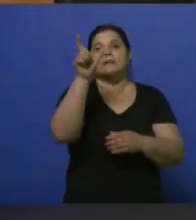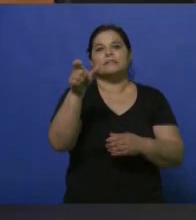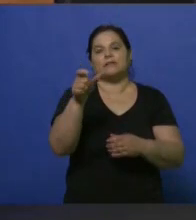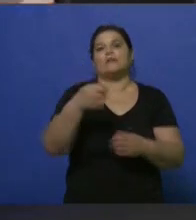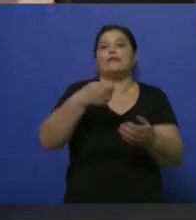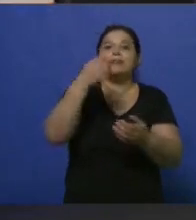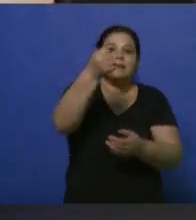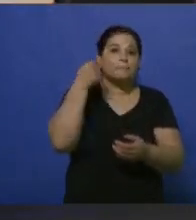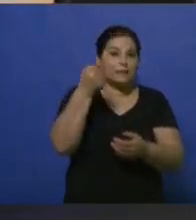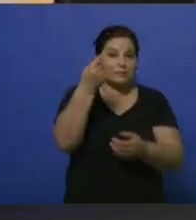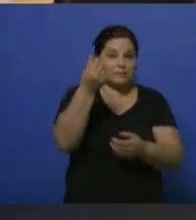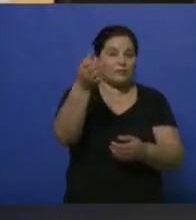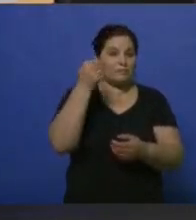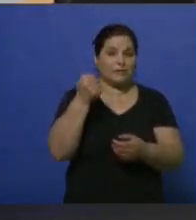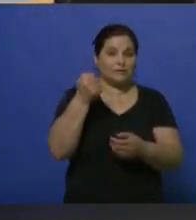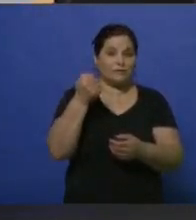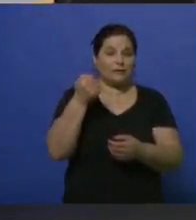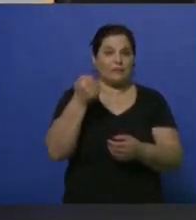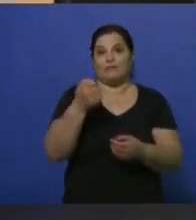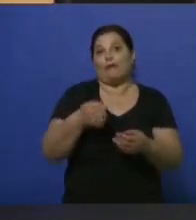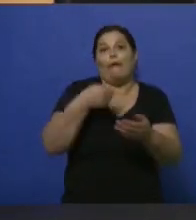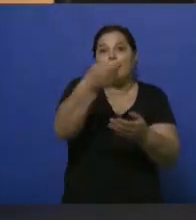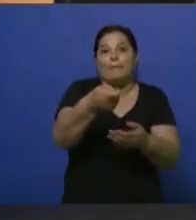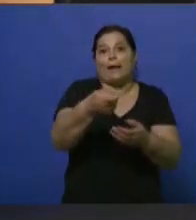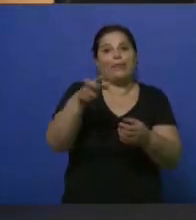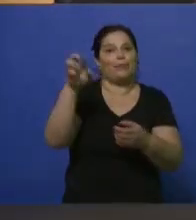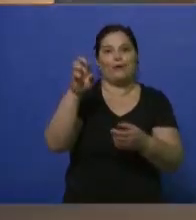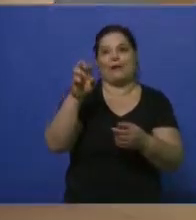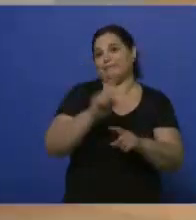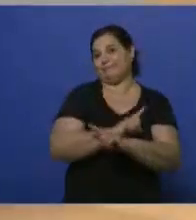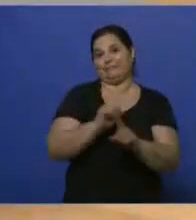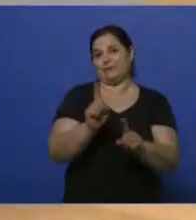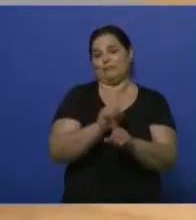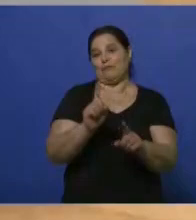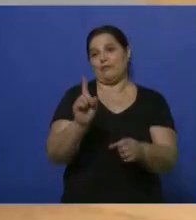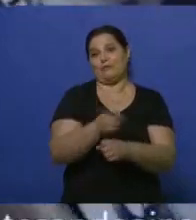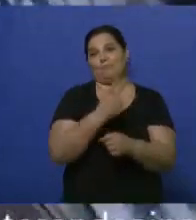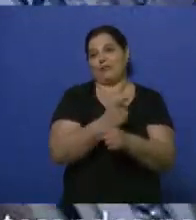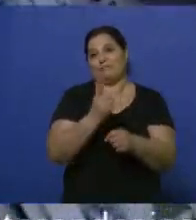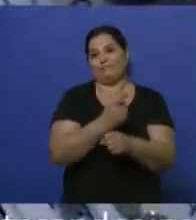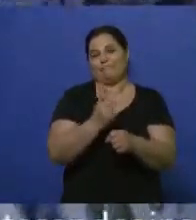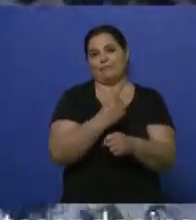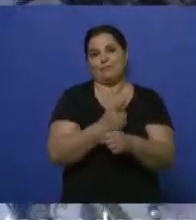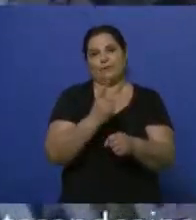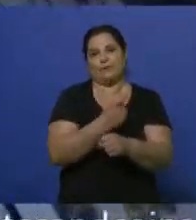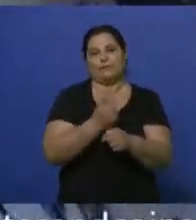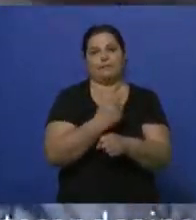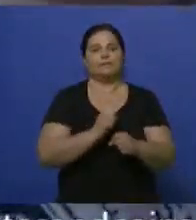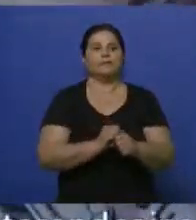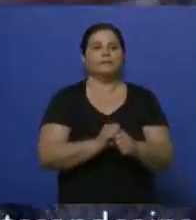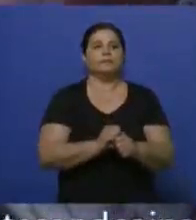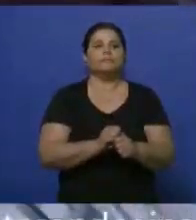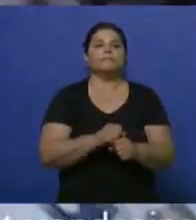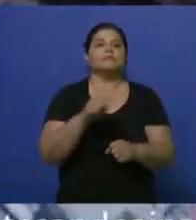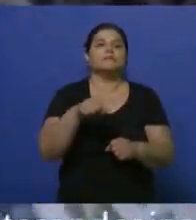dólares. Nada más real, lamentablemente. No sé si es para el premio Nobel, digamos, la frase. Y no sé si es lo ideal. Obviamente que, porque